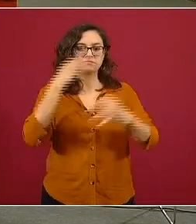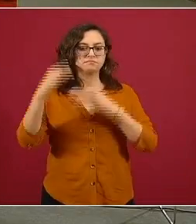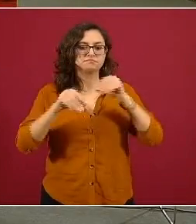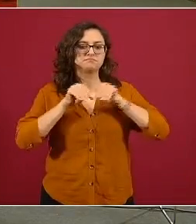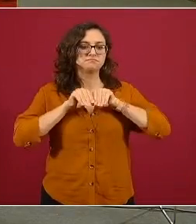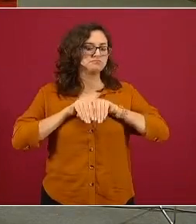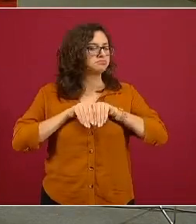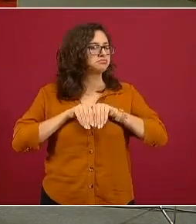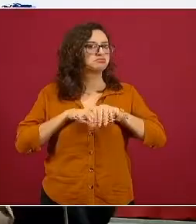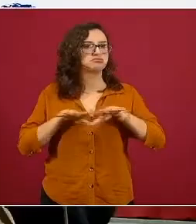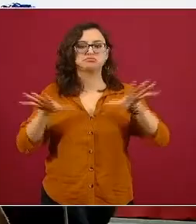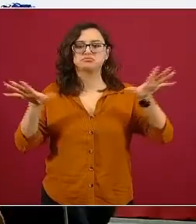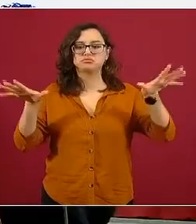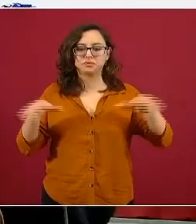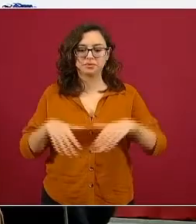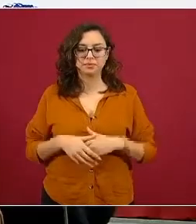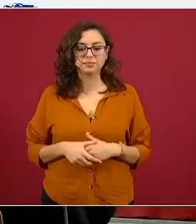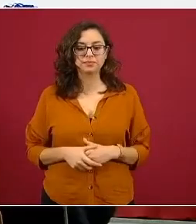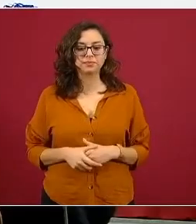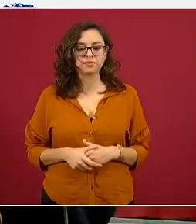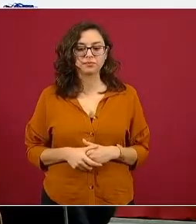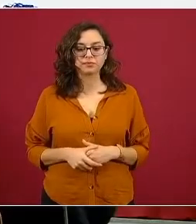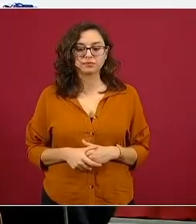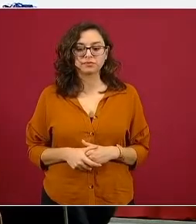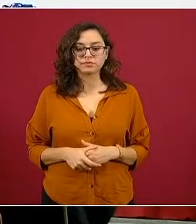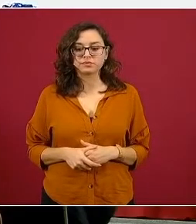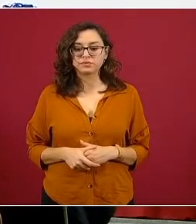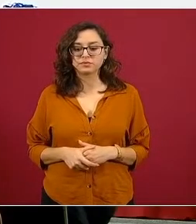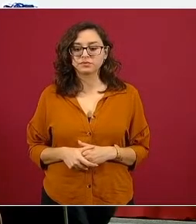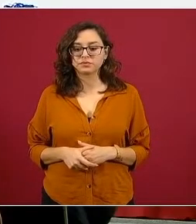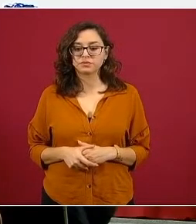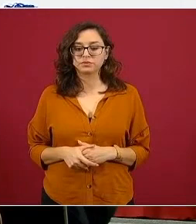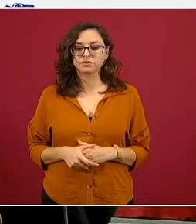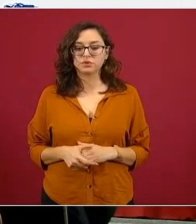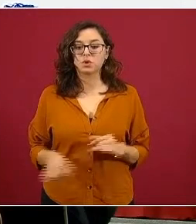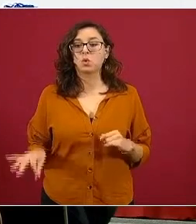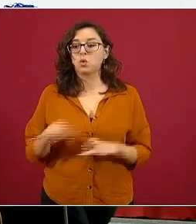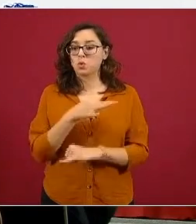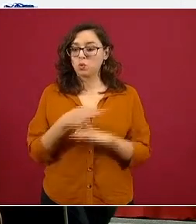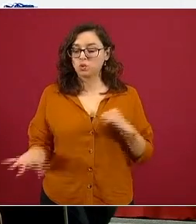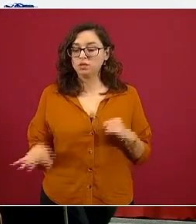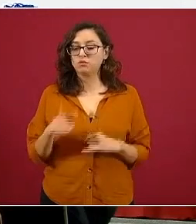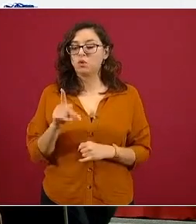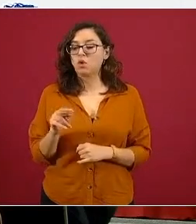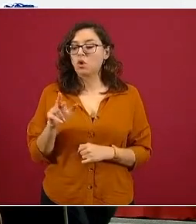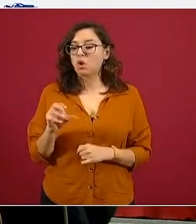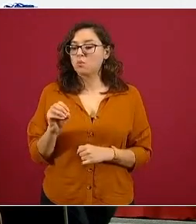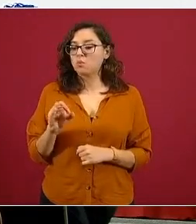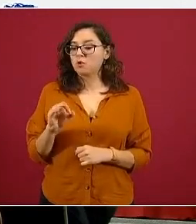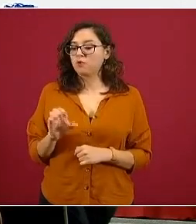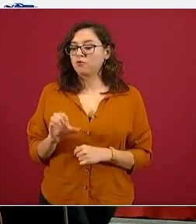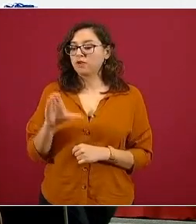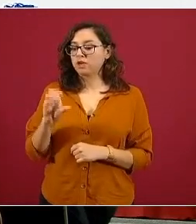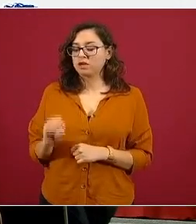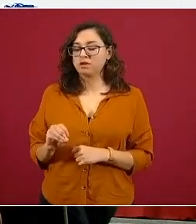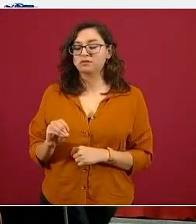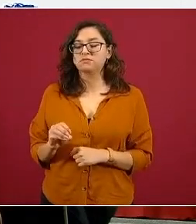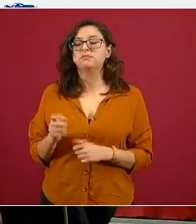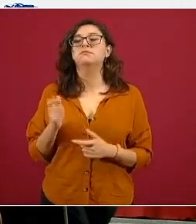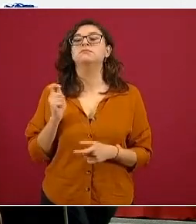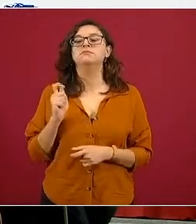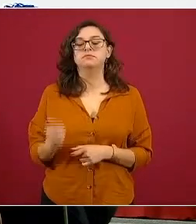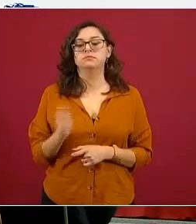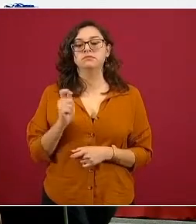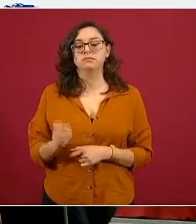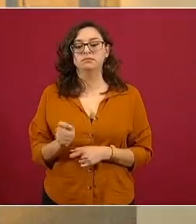los medios del evento. Y finalmente, la Procuraduría Federal del Consumidor, que cada vez tiene